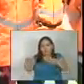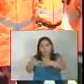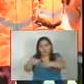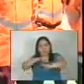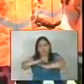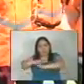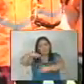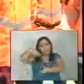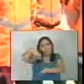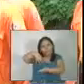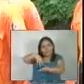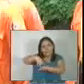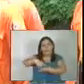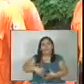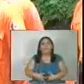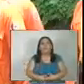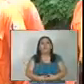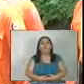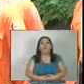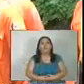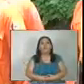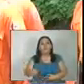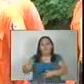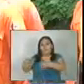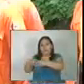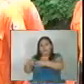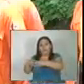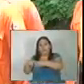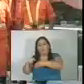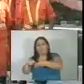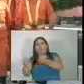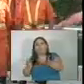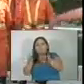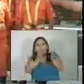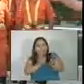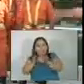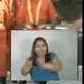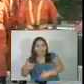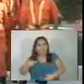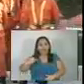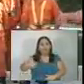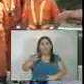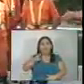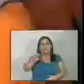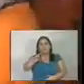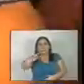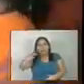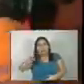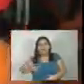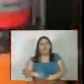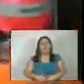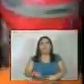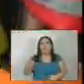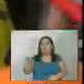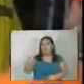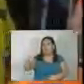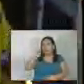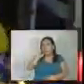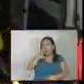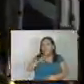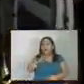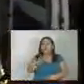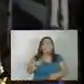el Sistema Nacional de Protección Civil, quienes ejecutan el Plan Fin de Año 2022. Aseguran que la